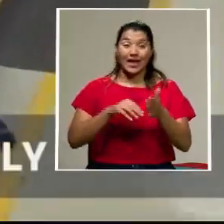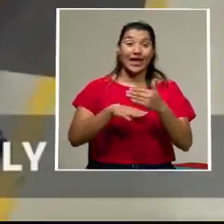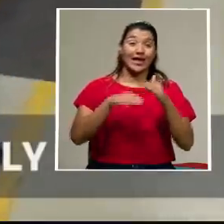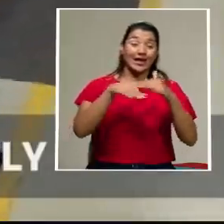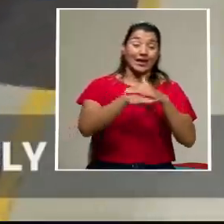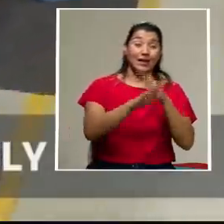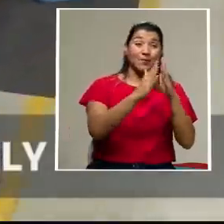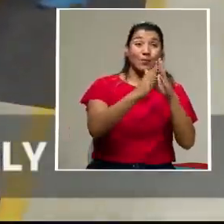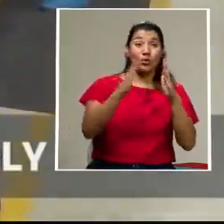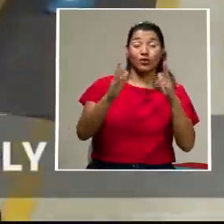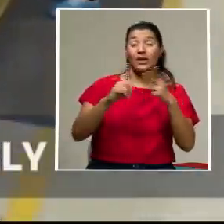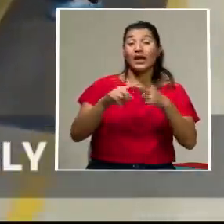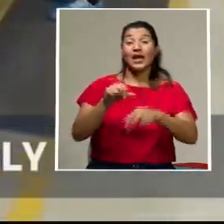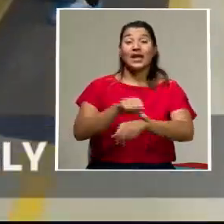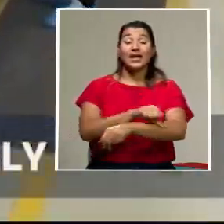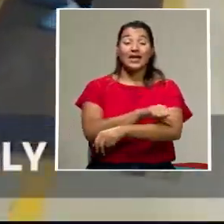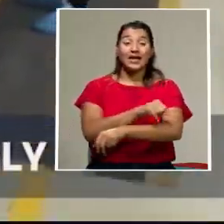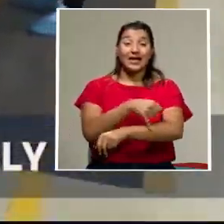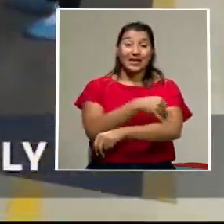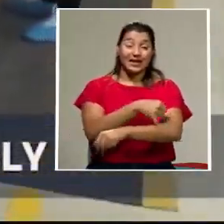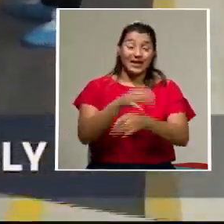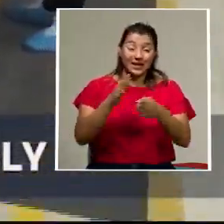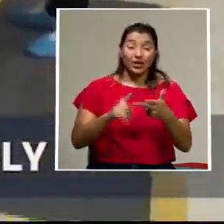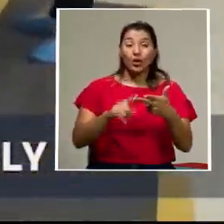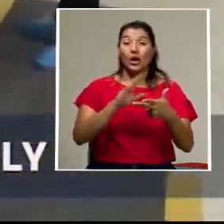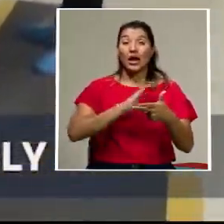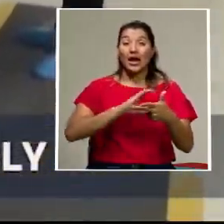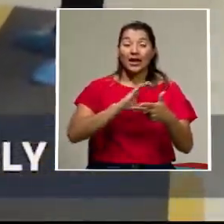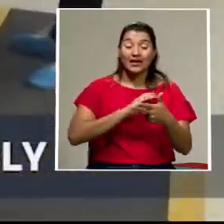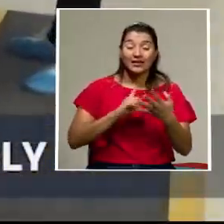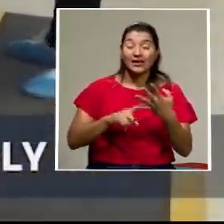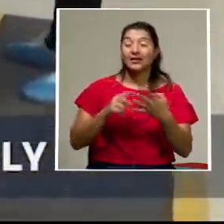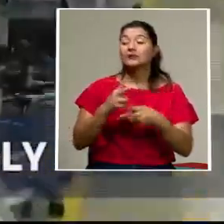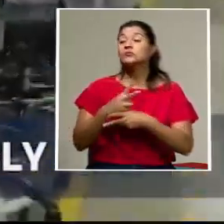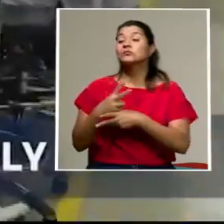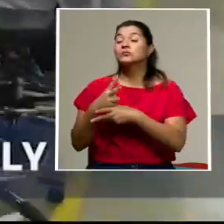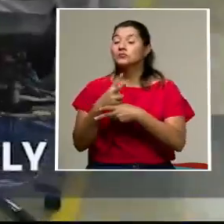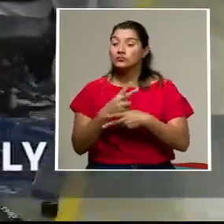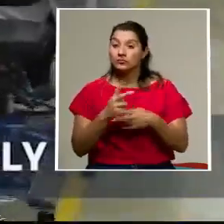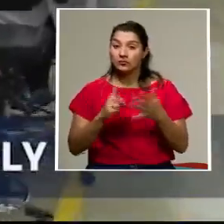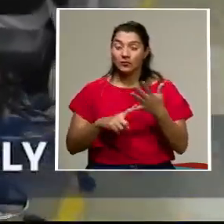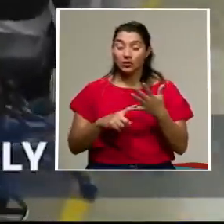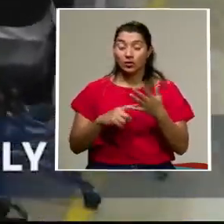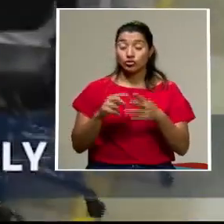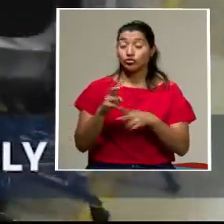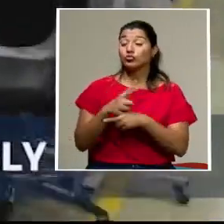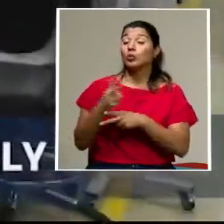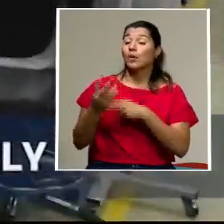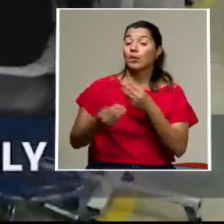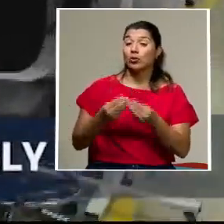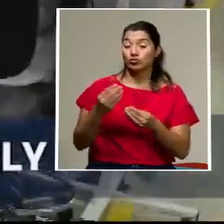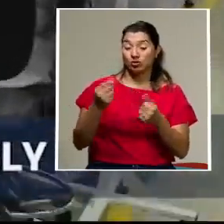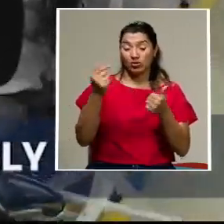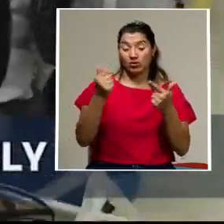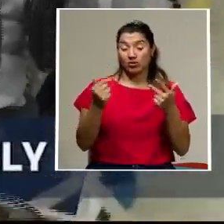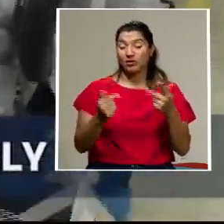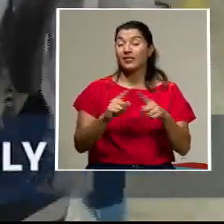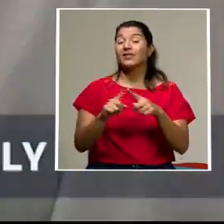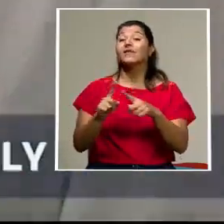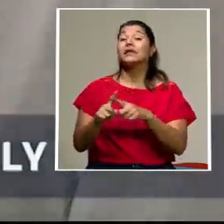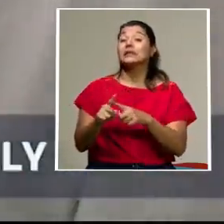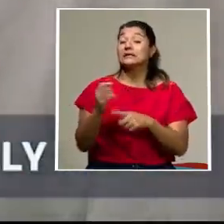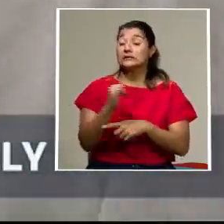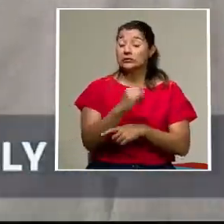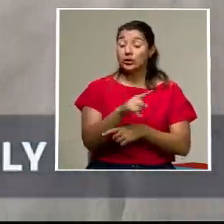operativos, ingenieros de manufactura, calidad, gerentes de operaciones, líderes de línea, supervisores de producción, entre otros. Los interesados